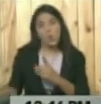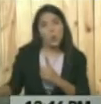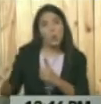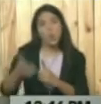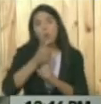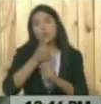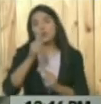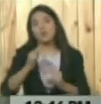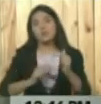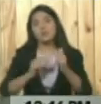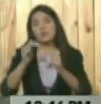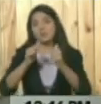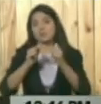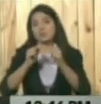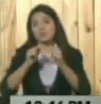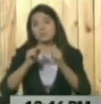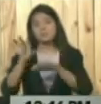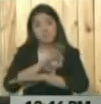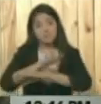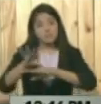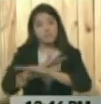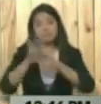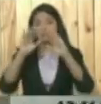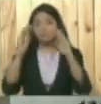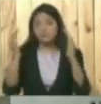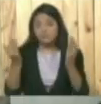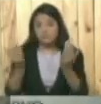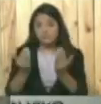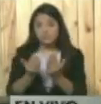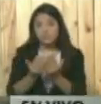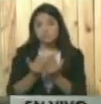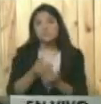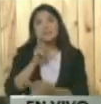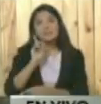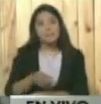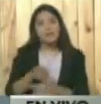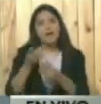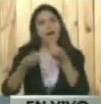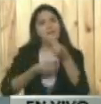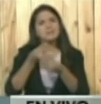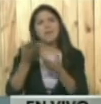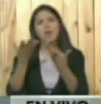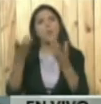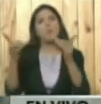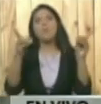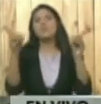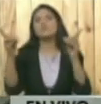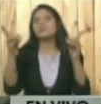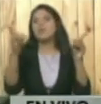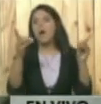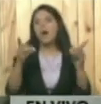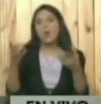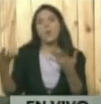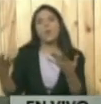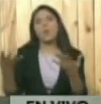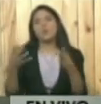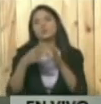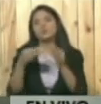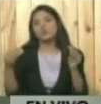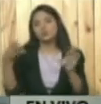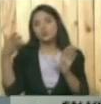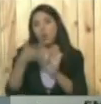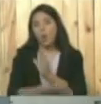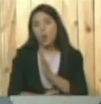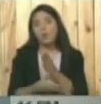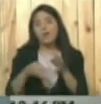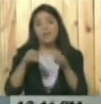logros de la arquitectura a nivel mundial y hacer una especie de diálogo de civilizaciones en